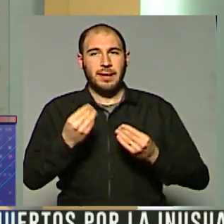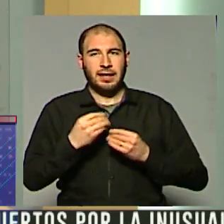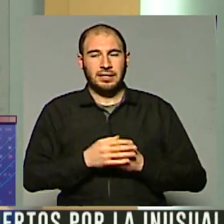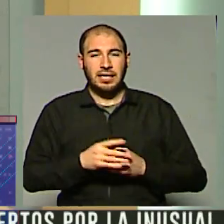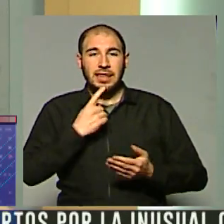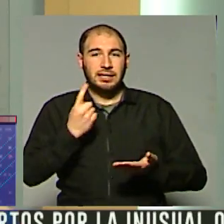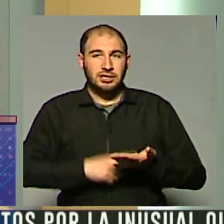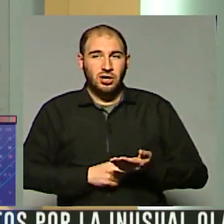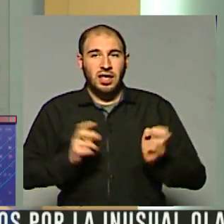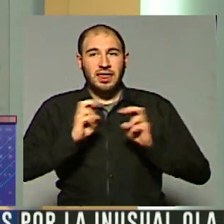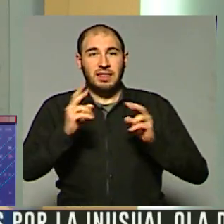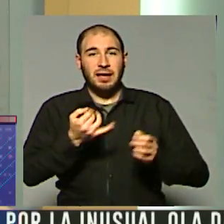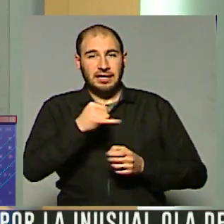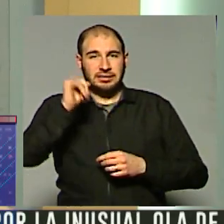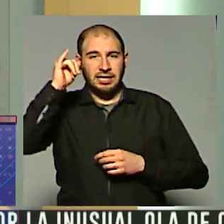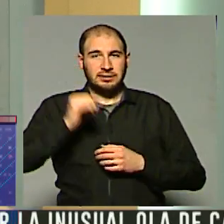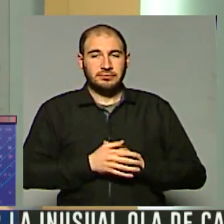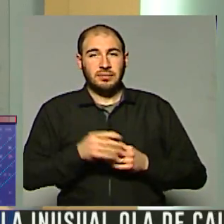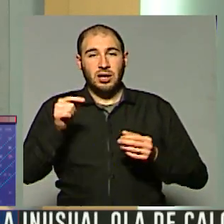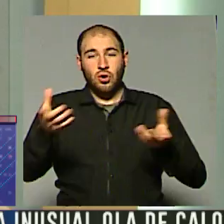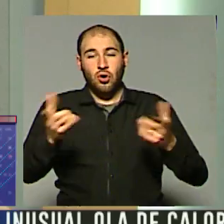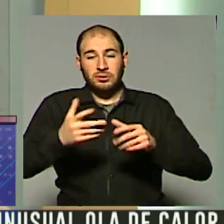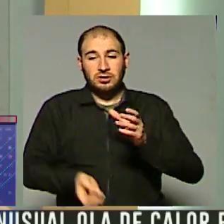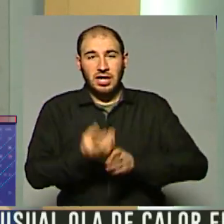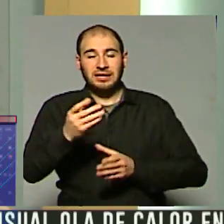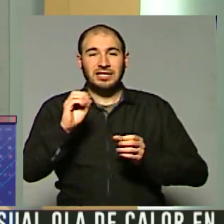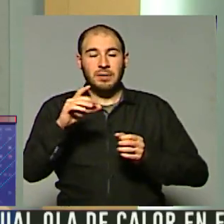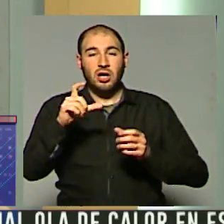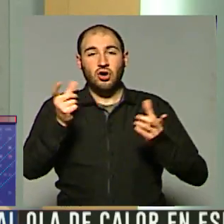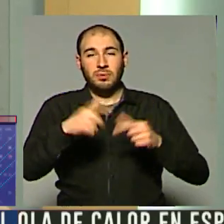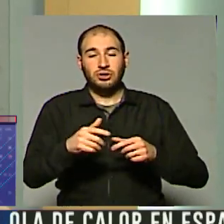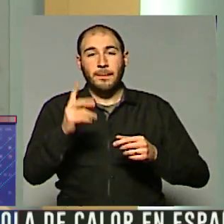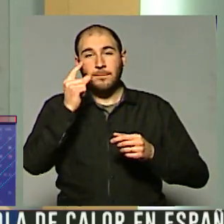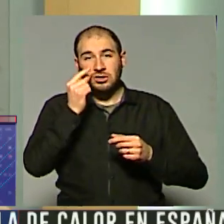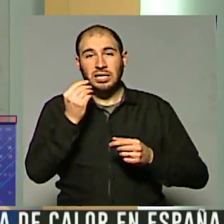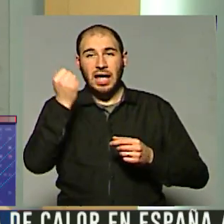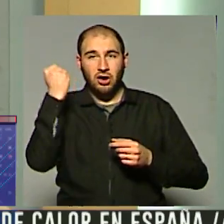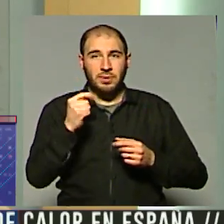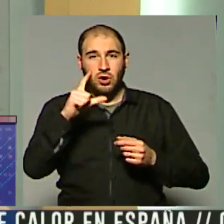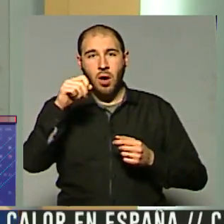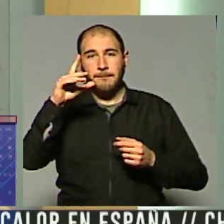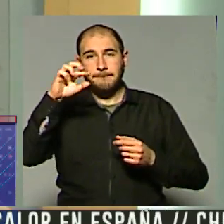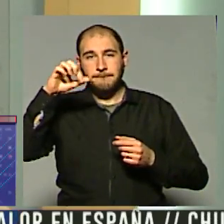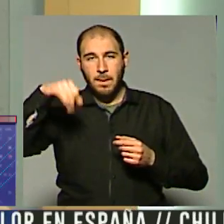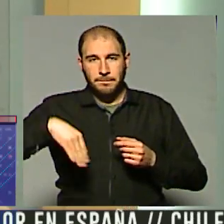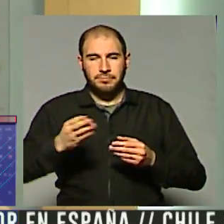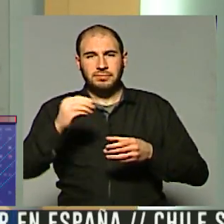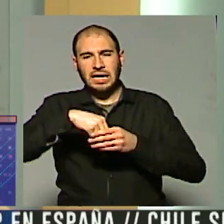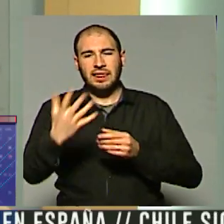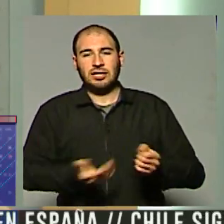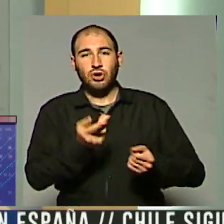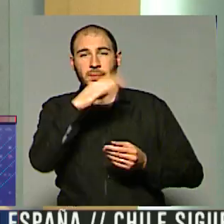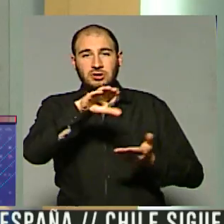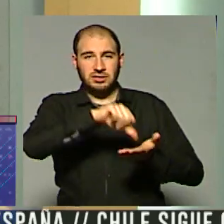esta toma de decisiones con respecto a la tasa. Formó una comisión, se llama la Comisión de Política Monetaria, la COPOM, que está integrada por los directores del